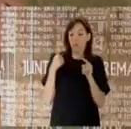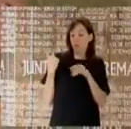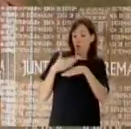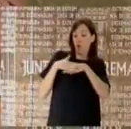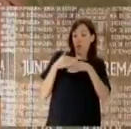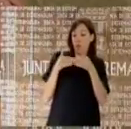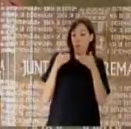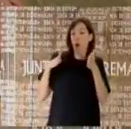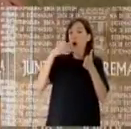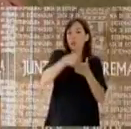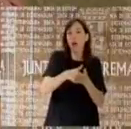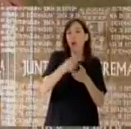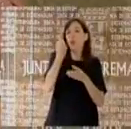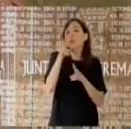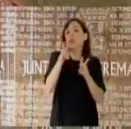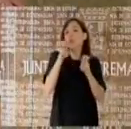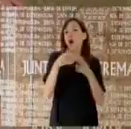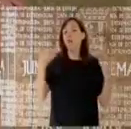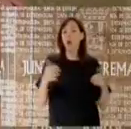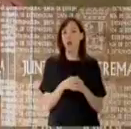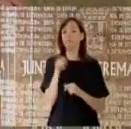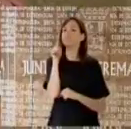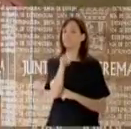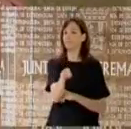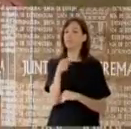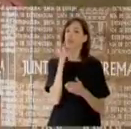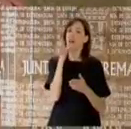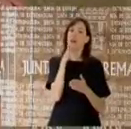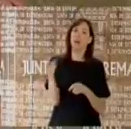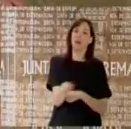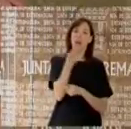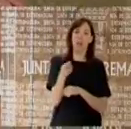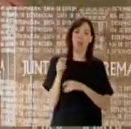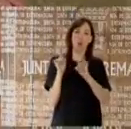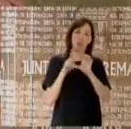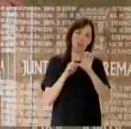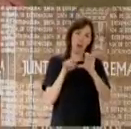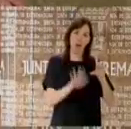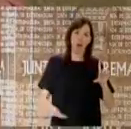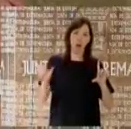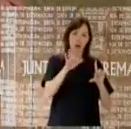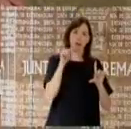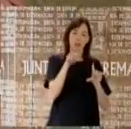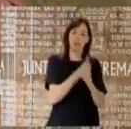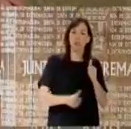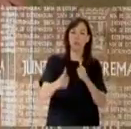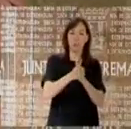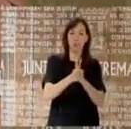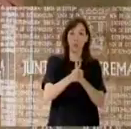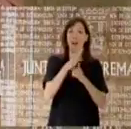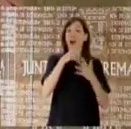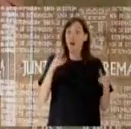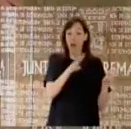esa, sin lugar a dudas, es la agenda de los regadíos en Extremadura. Convencidos de que la mejora de los existentes y la implantación de los nuevos